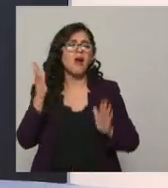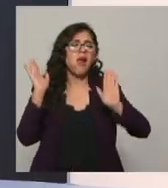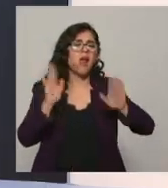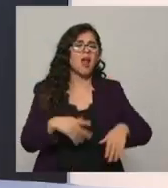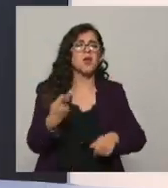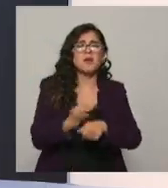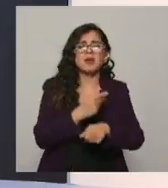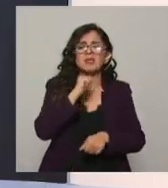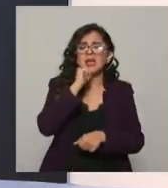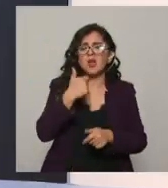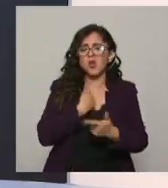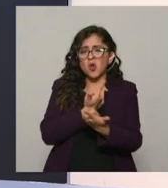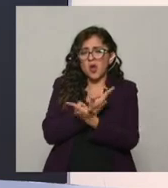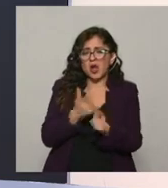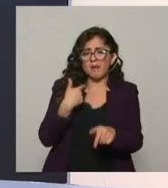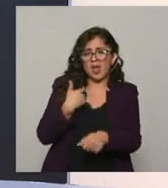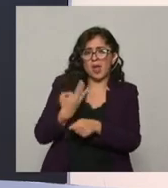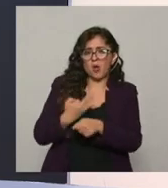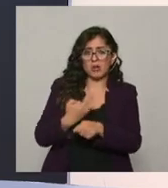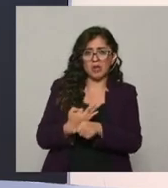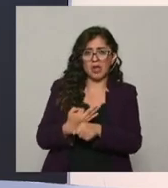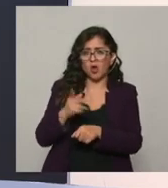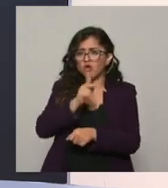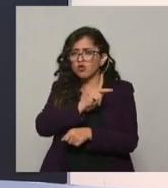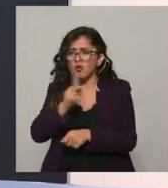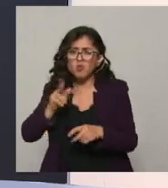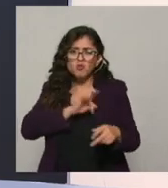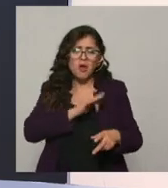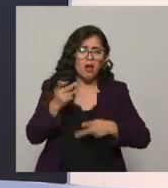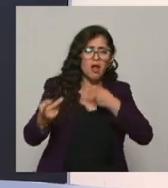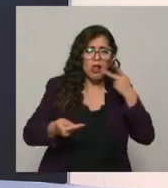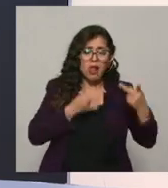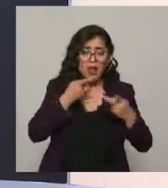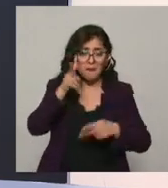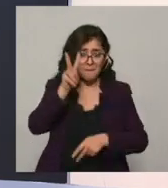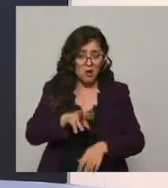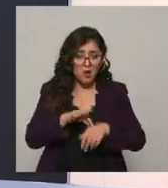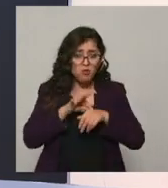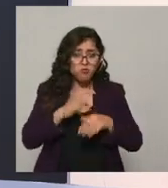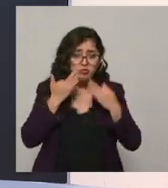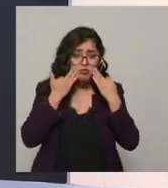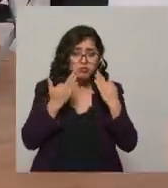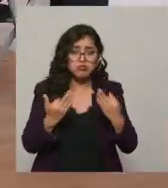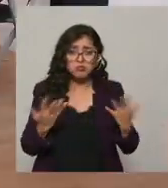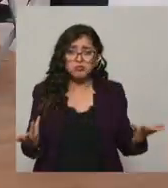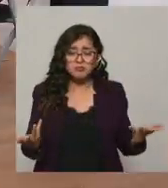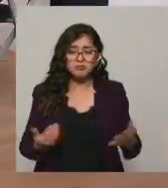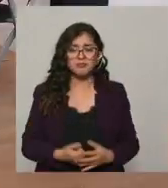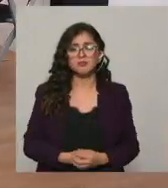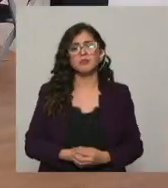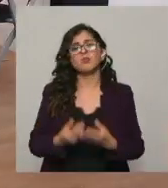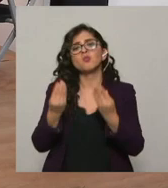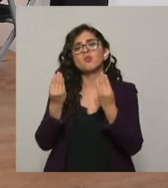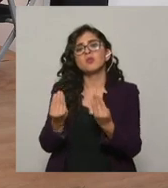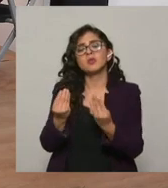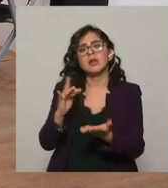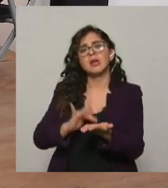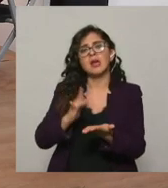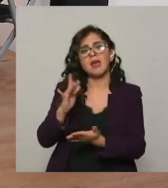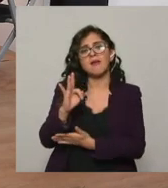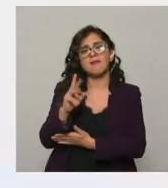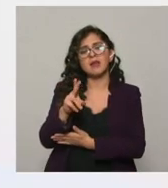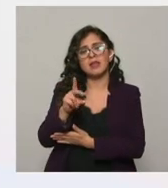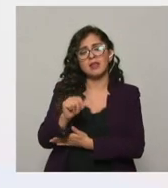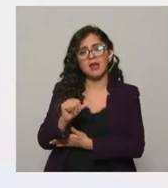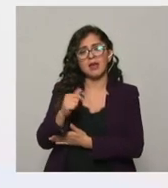Cualquiera puede decir eso, pero bueno, los hechos hay que demostrarlo. En fin, muchísimas gracias, Frida. Te agradezco tu presencia,